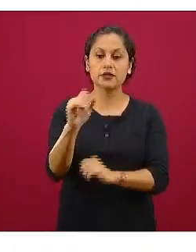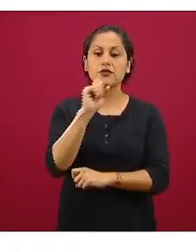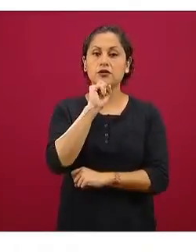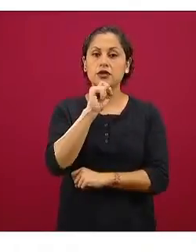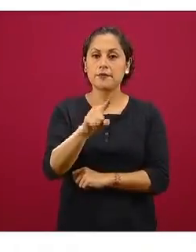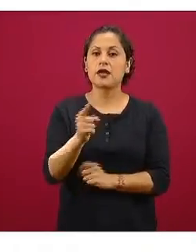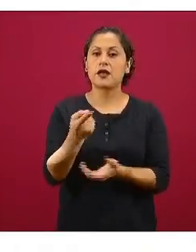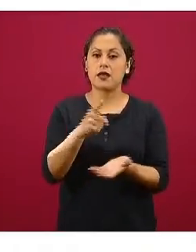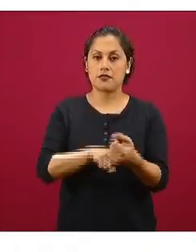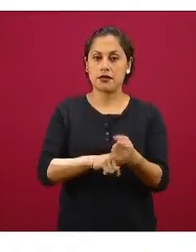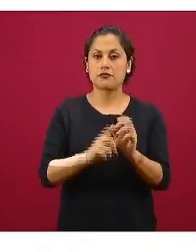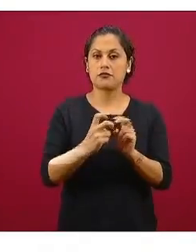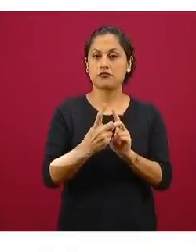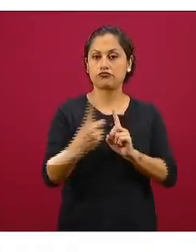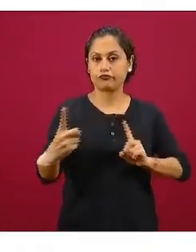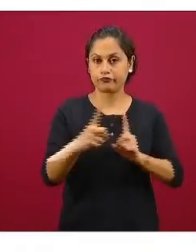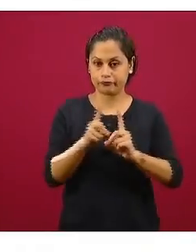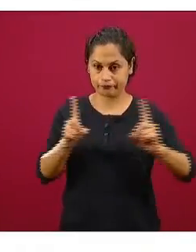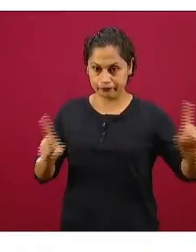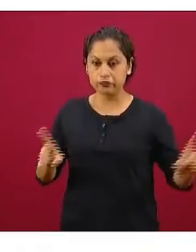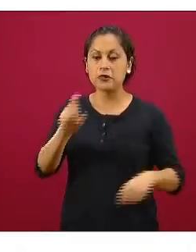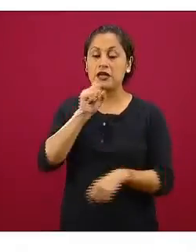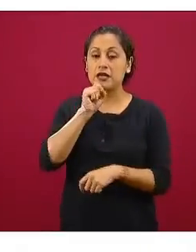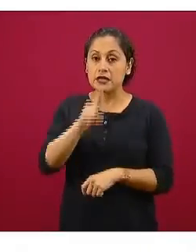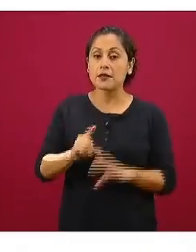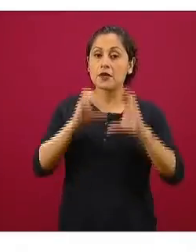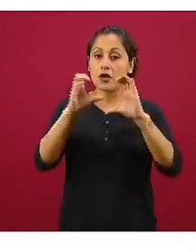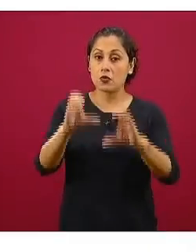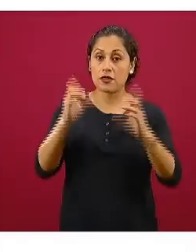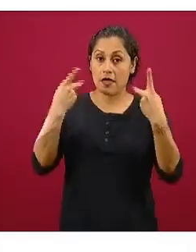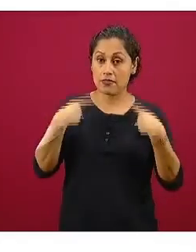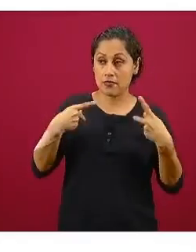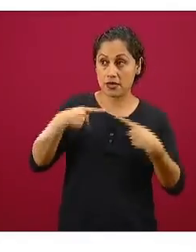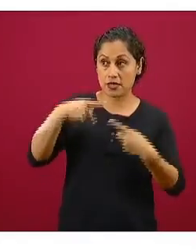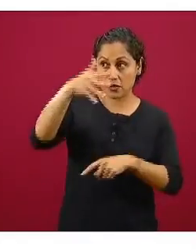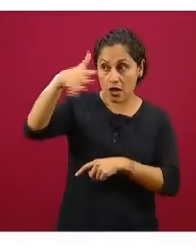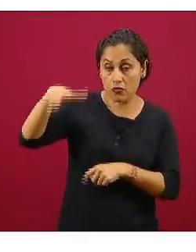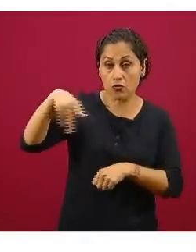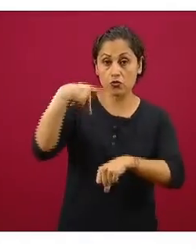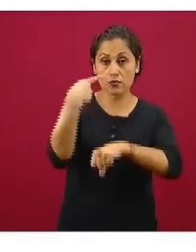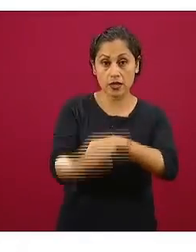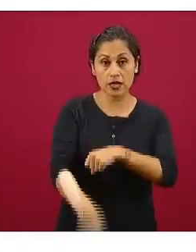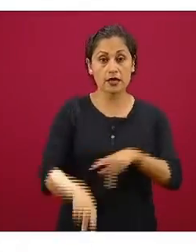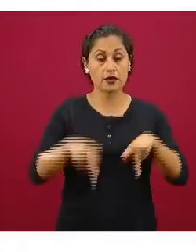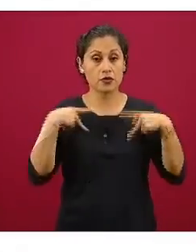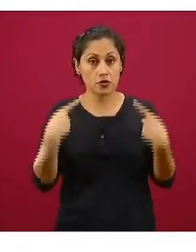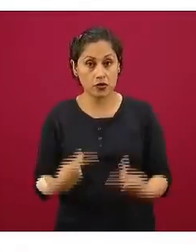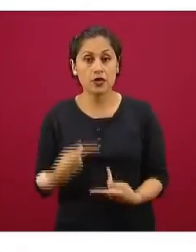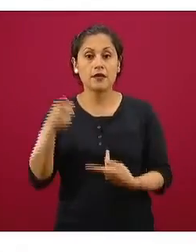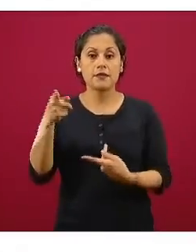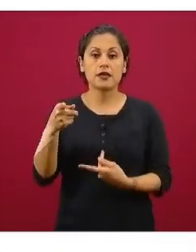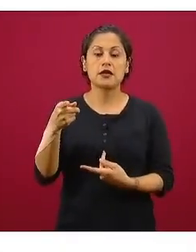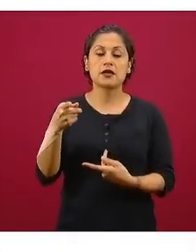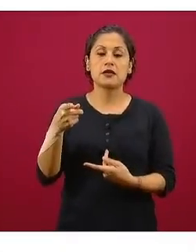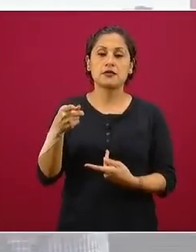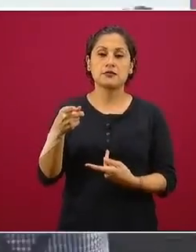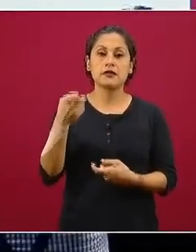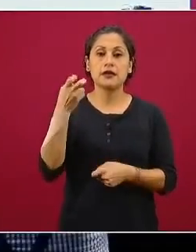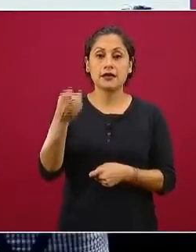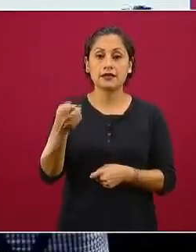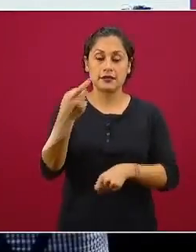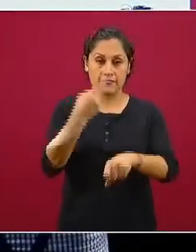que las personas vulnerables que pertenecen a grupos de riesgo a complicarse con la enfermedad, sobre todo los adultos